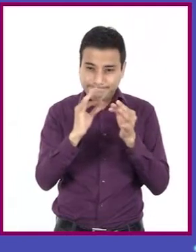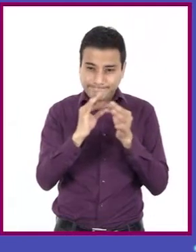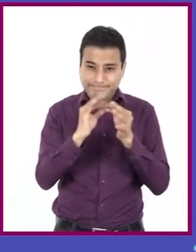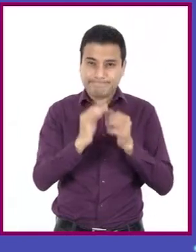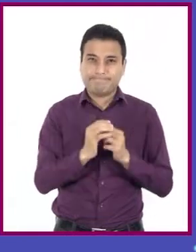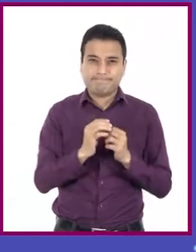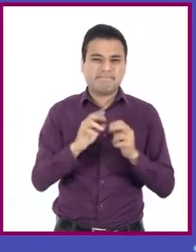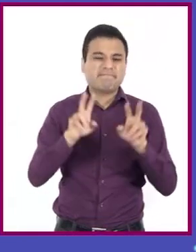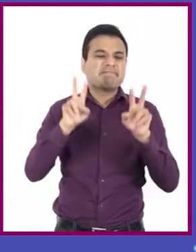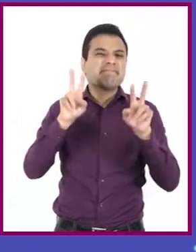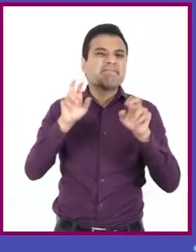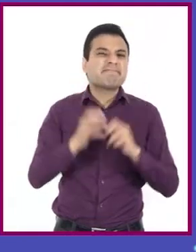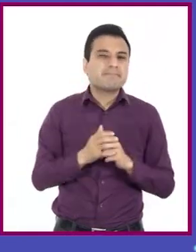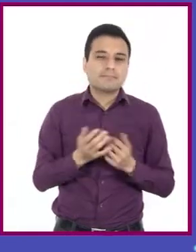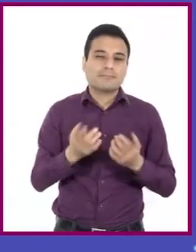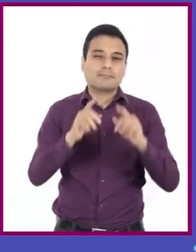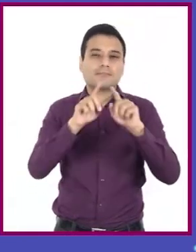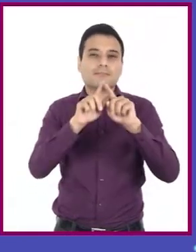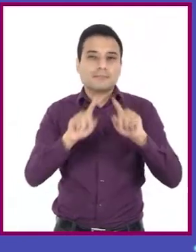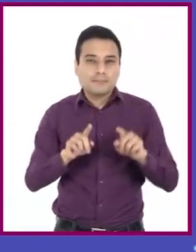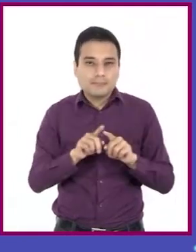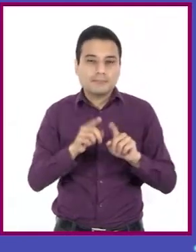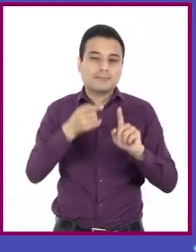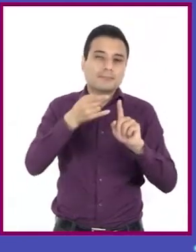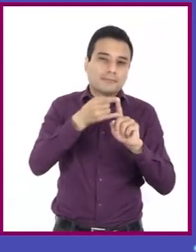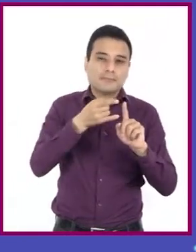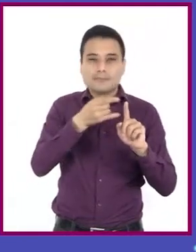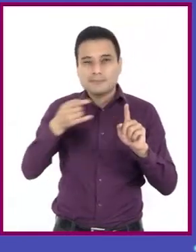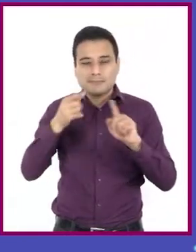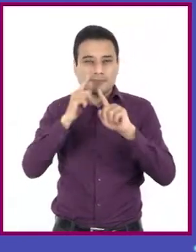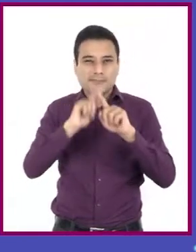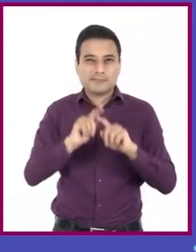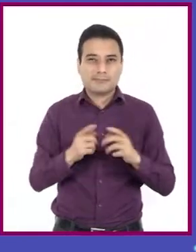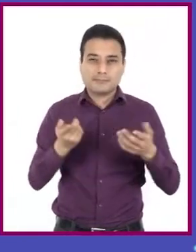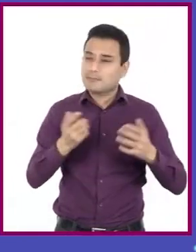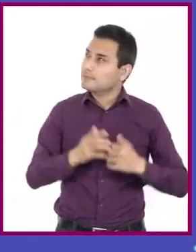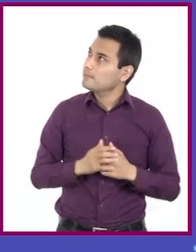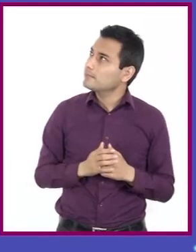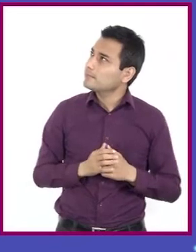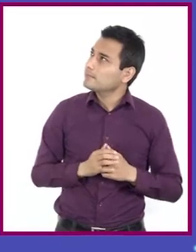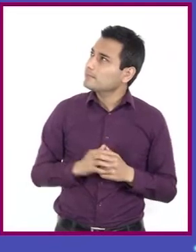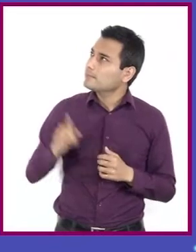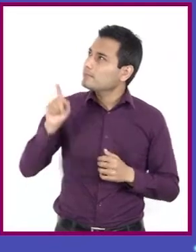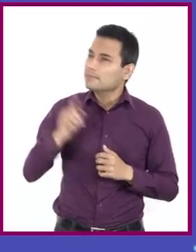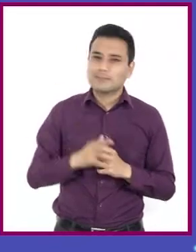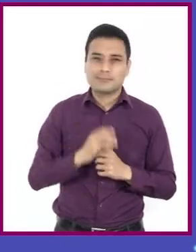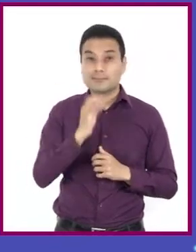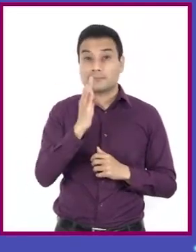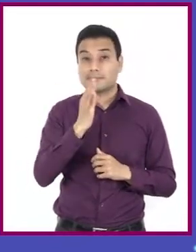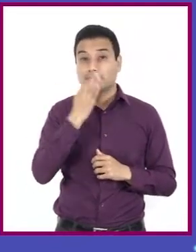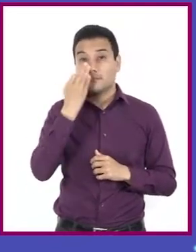geométricos. Podemos asumir que la forma de la flor es un pretexto para hablar de las